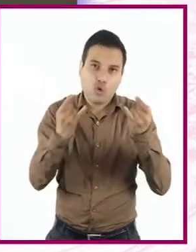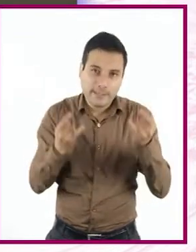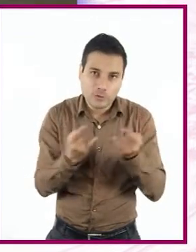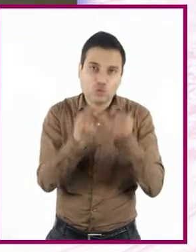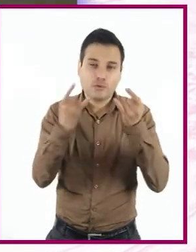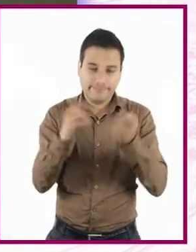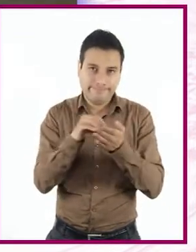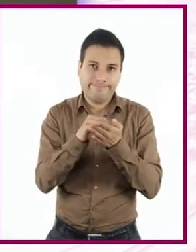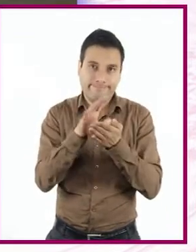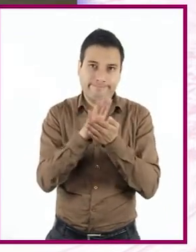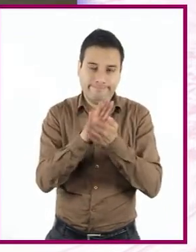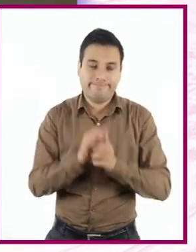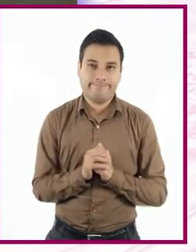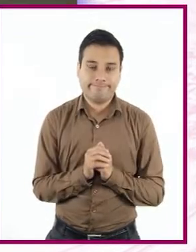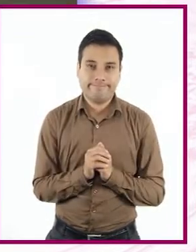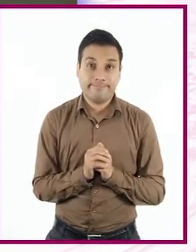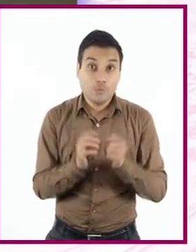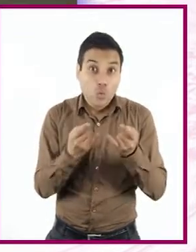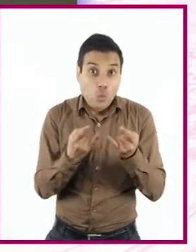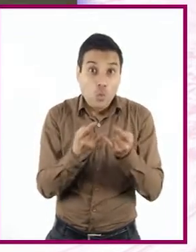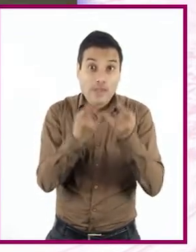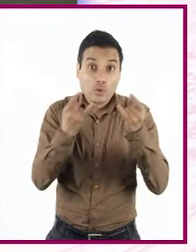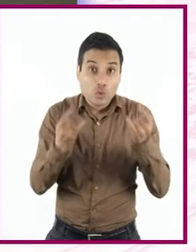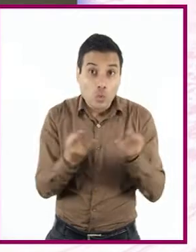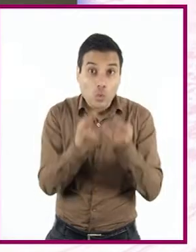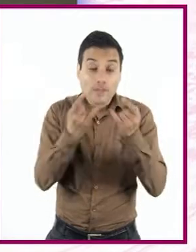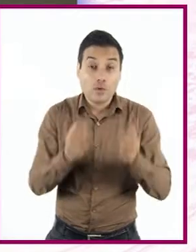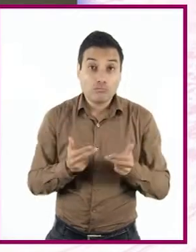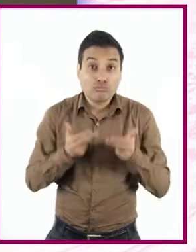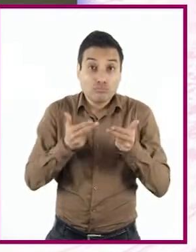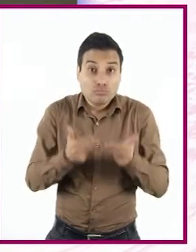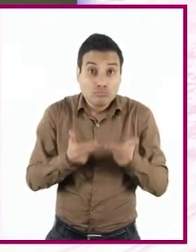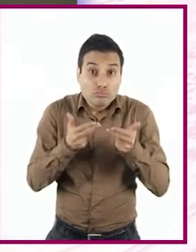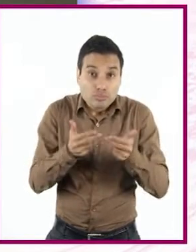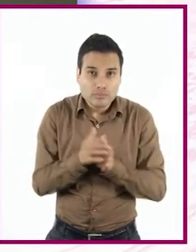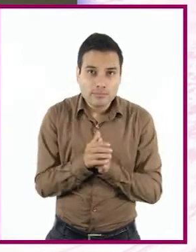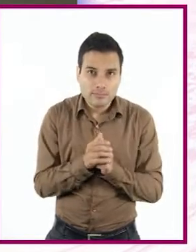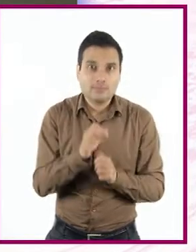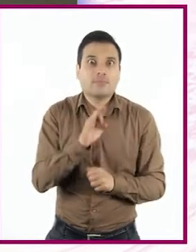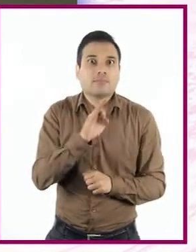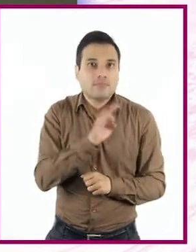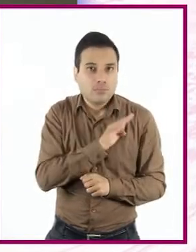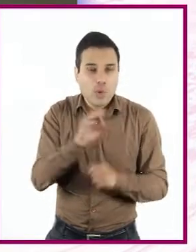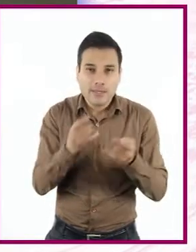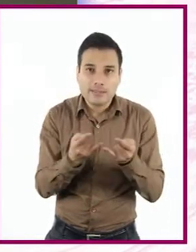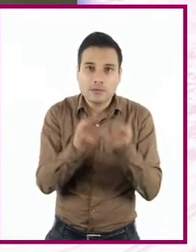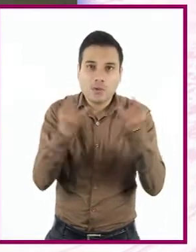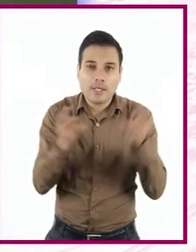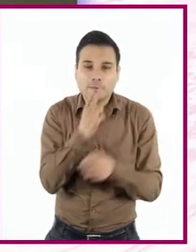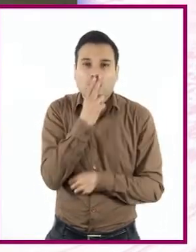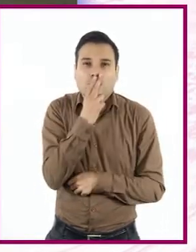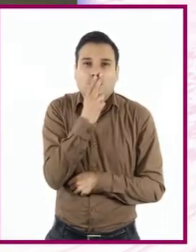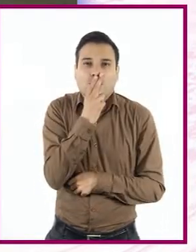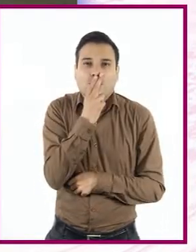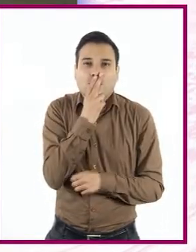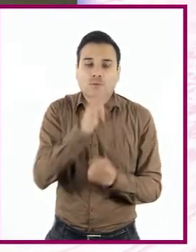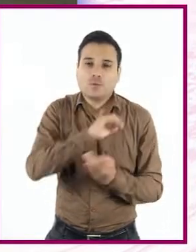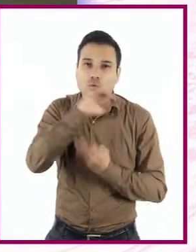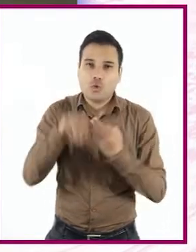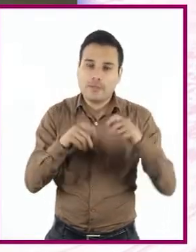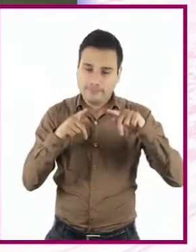recibida. Transmitir los cuentos los mantienen vivos y todos con nuestra voz